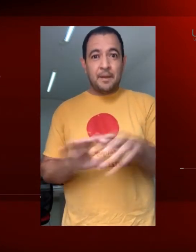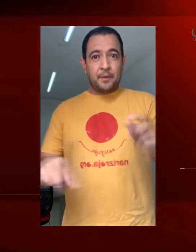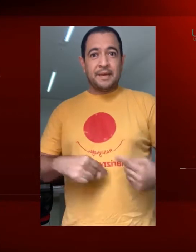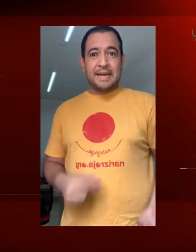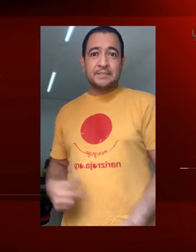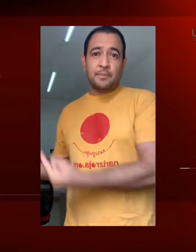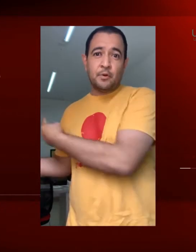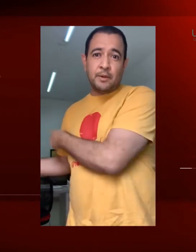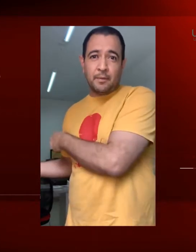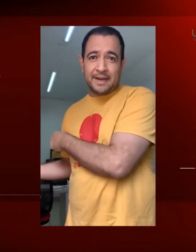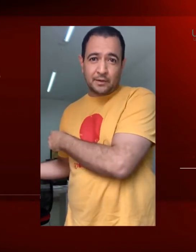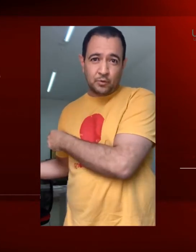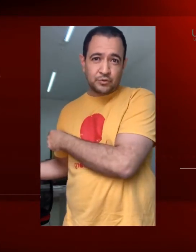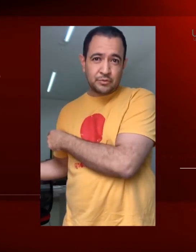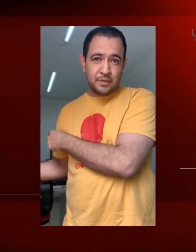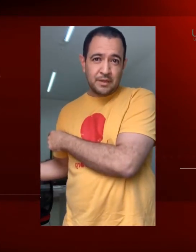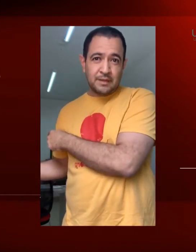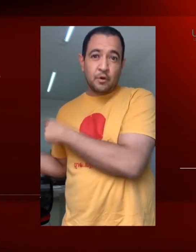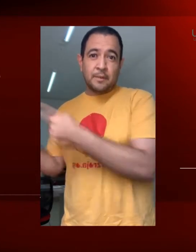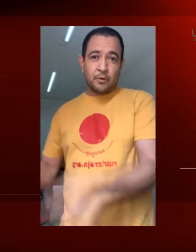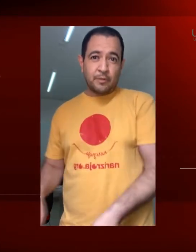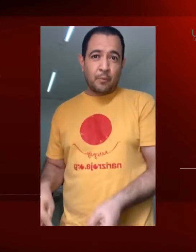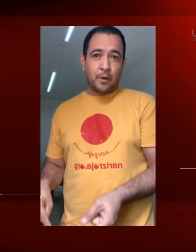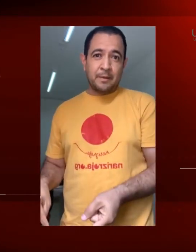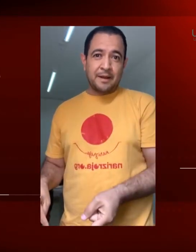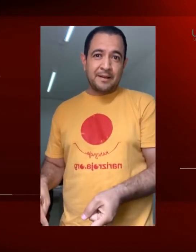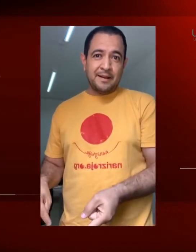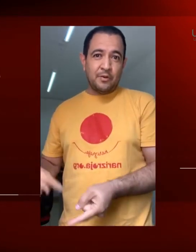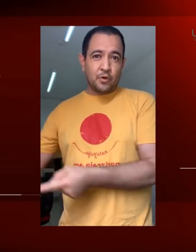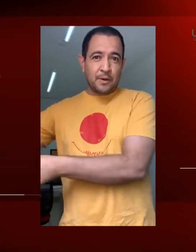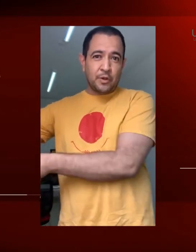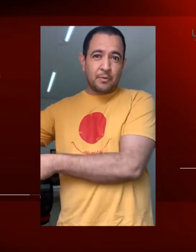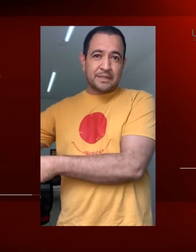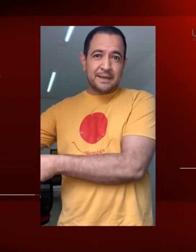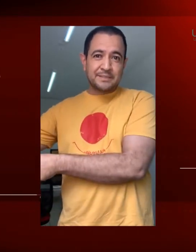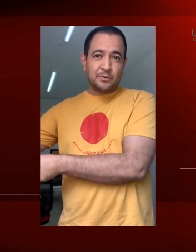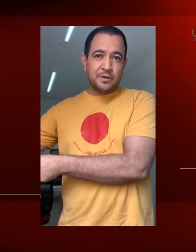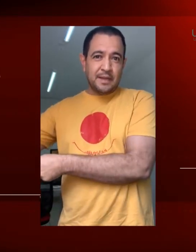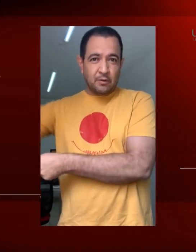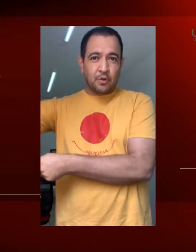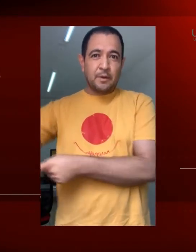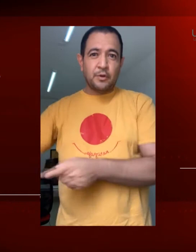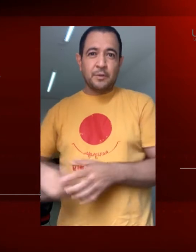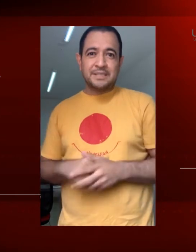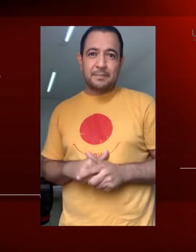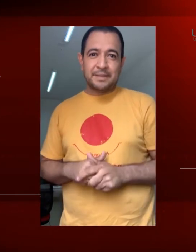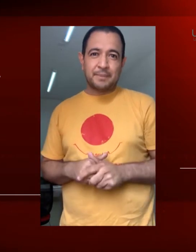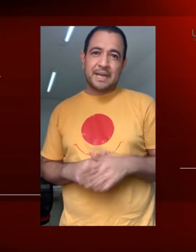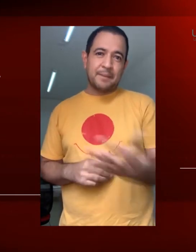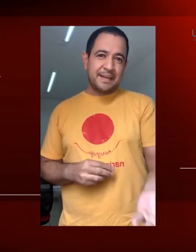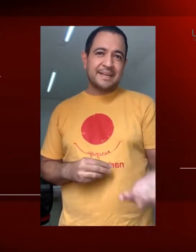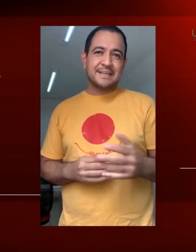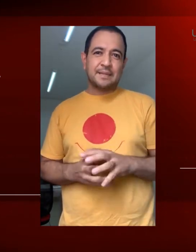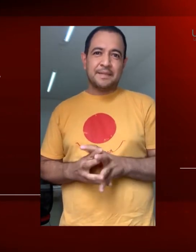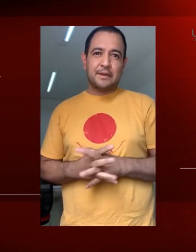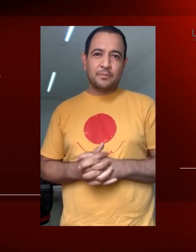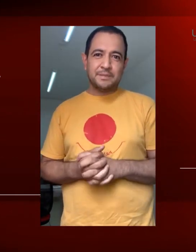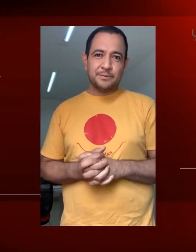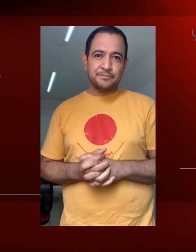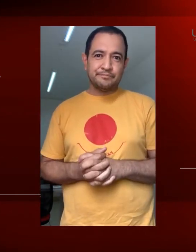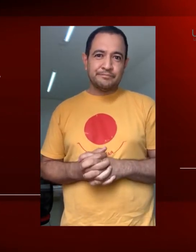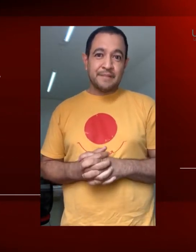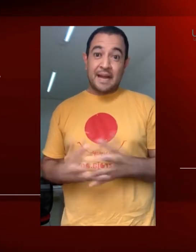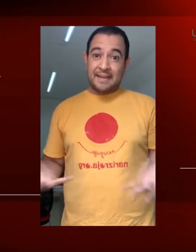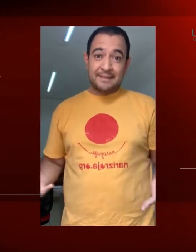Insabi, pero de Jalisco me lo llevo a Veracruz, luego me lo llevo a Puebla, luego me lo llevo a Tabasco y luego me lo llevo a Chiapas para que me diga exactamente lo